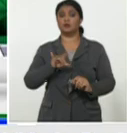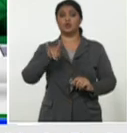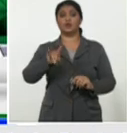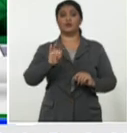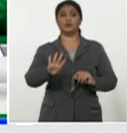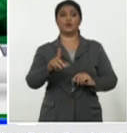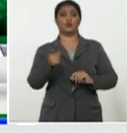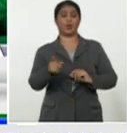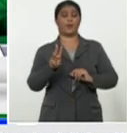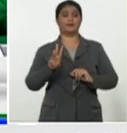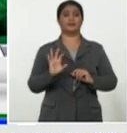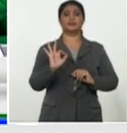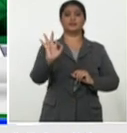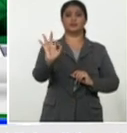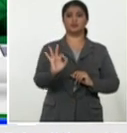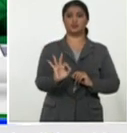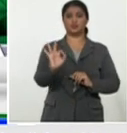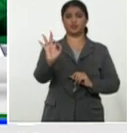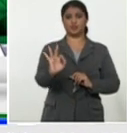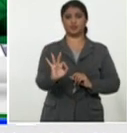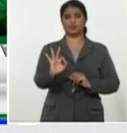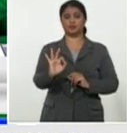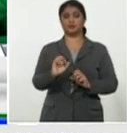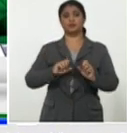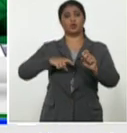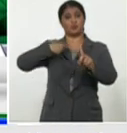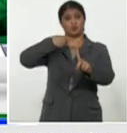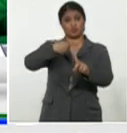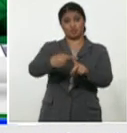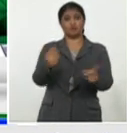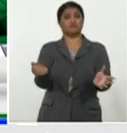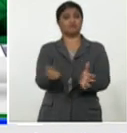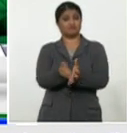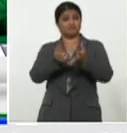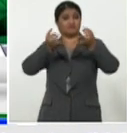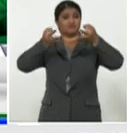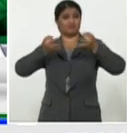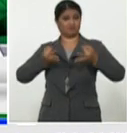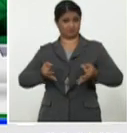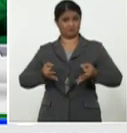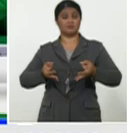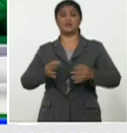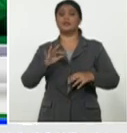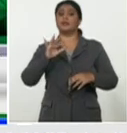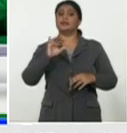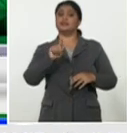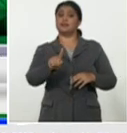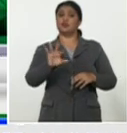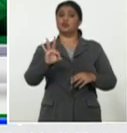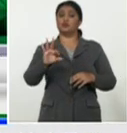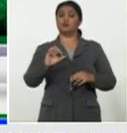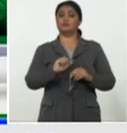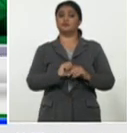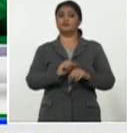94,3% de los casos diagnosticados en Cuba, estamos hablando de 108.000